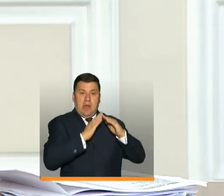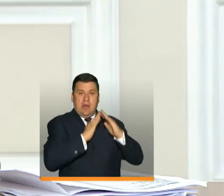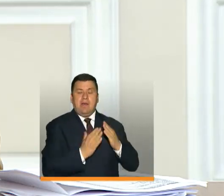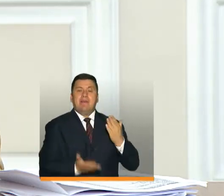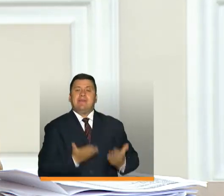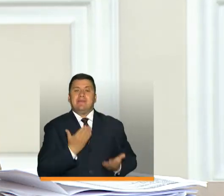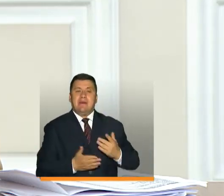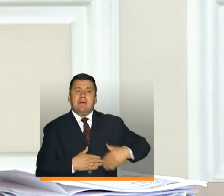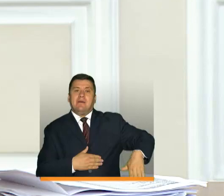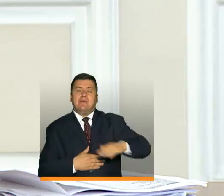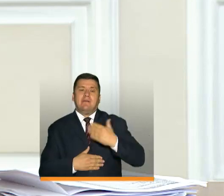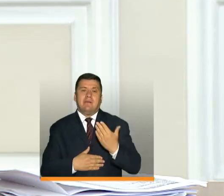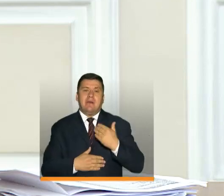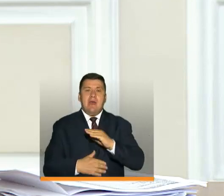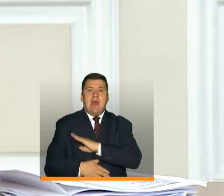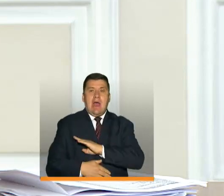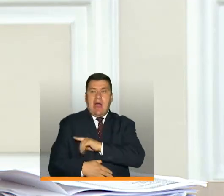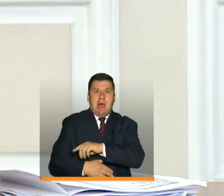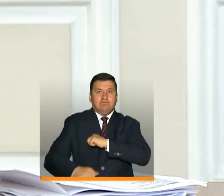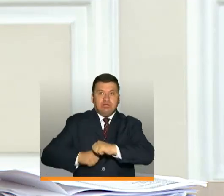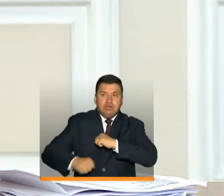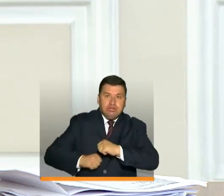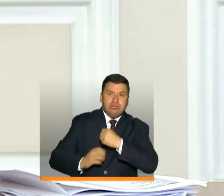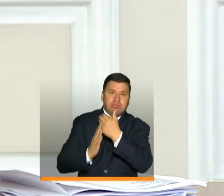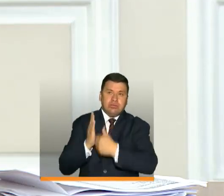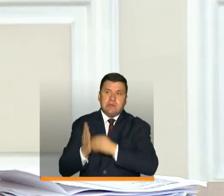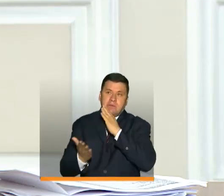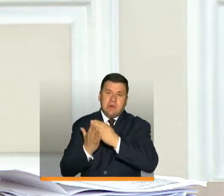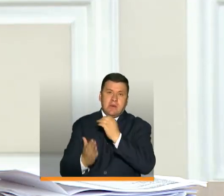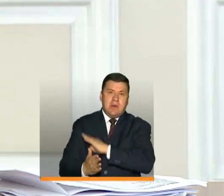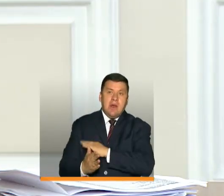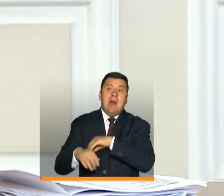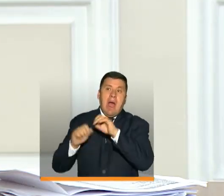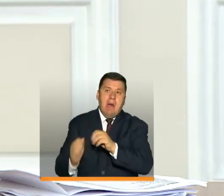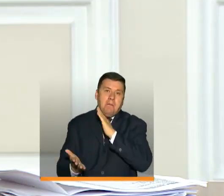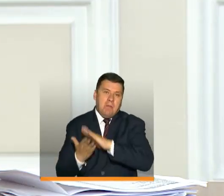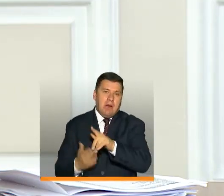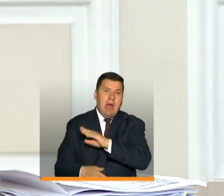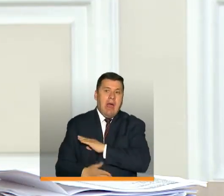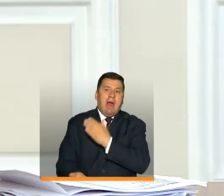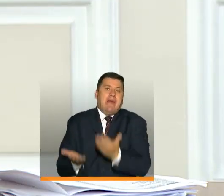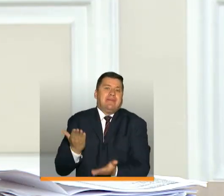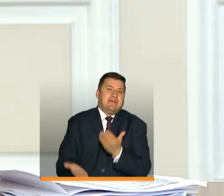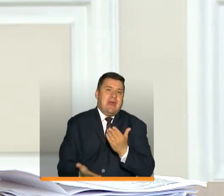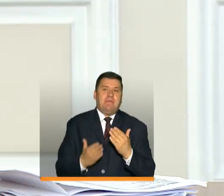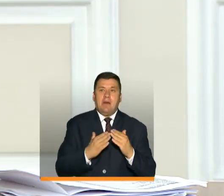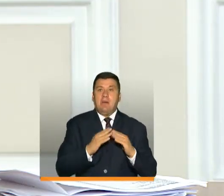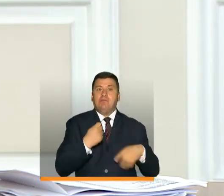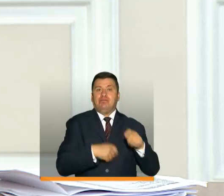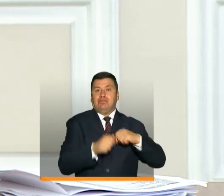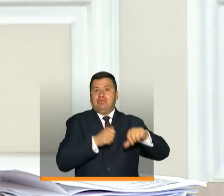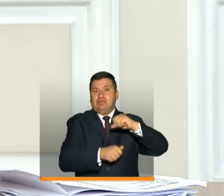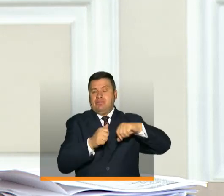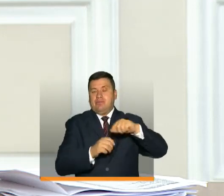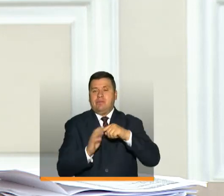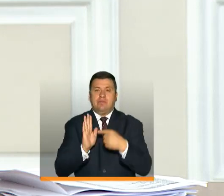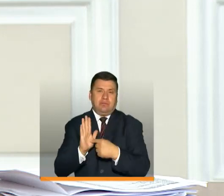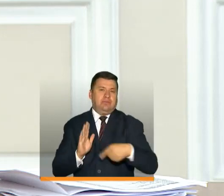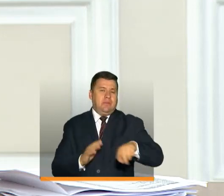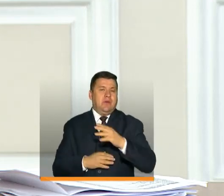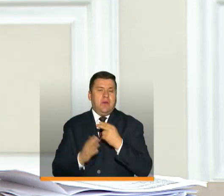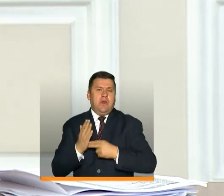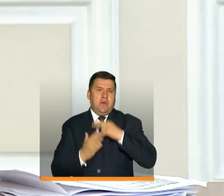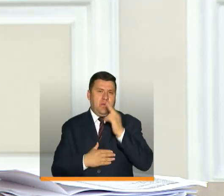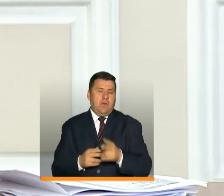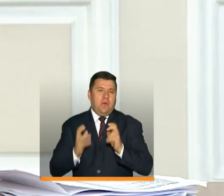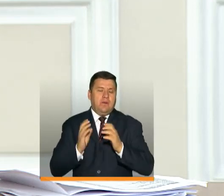depende mucho de qué tanto los alcaldes han ido, digamos, autorizando esa reapertura de obras o la autorización para